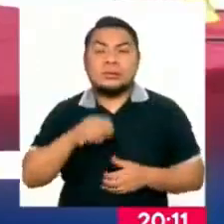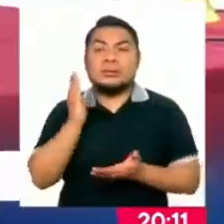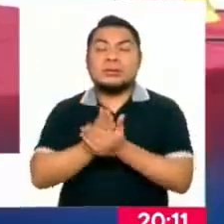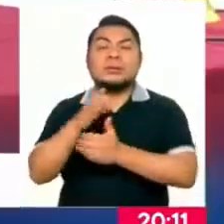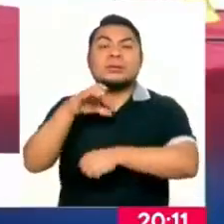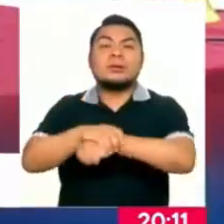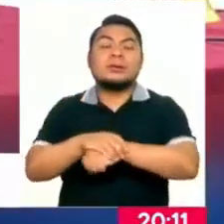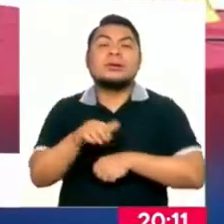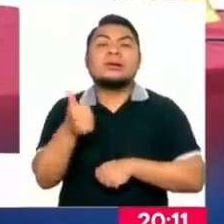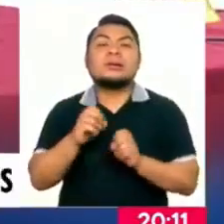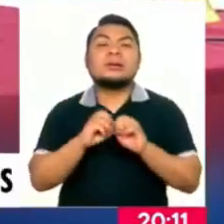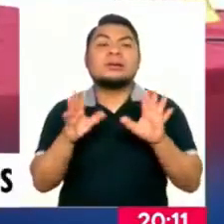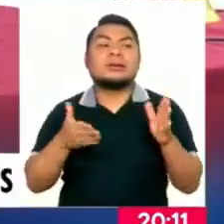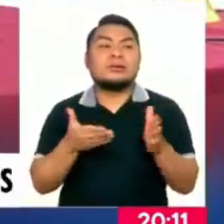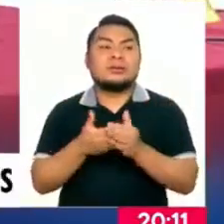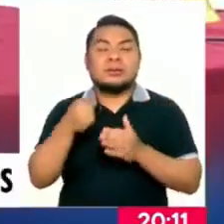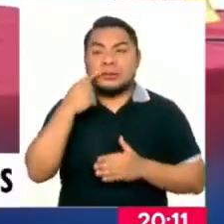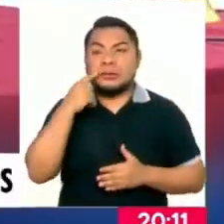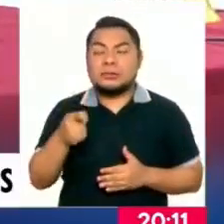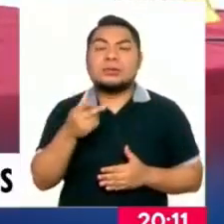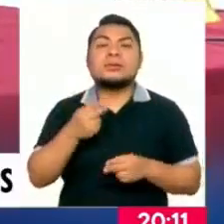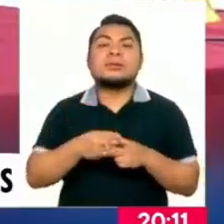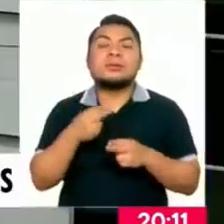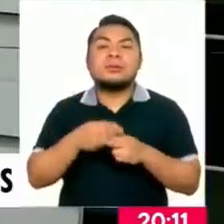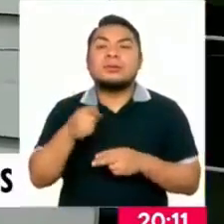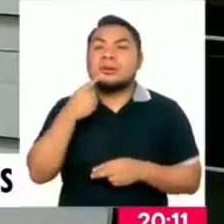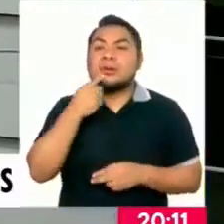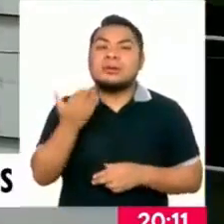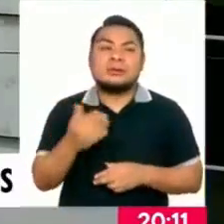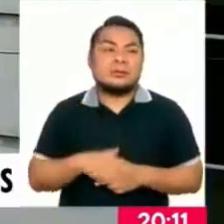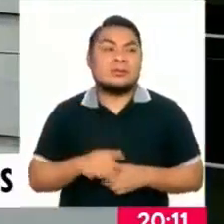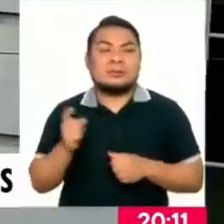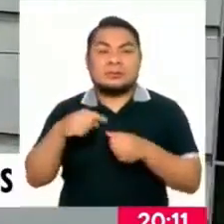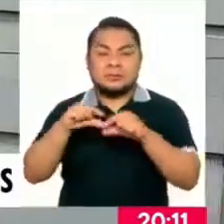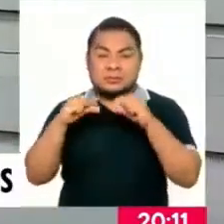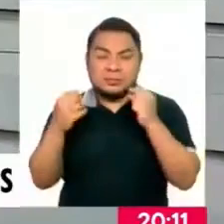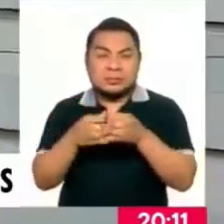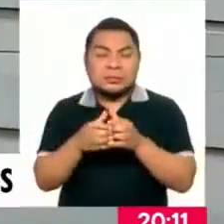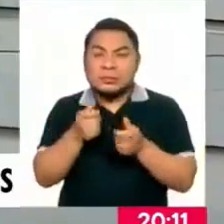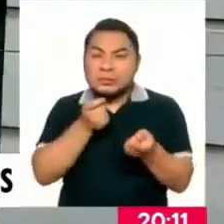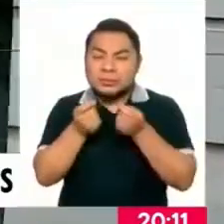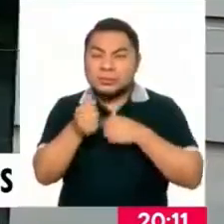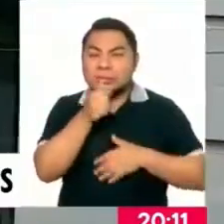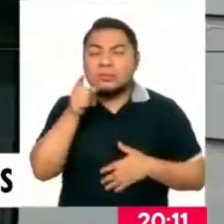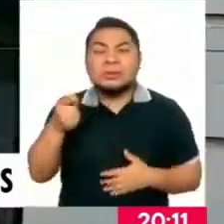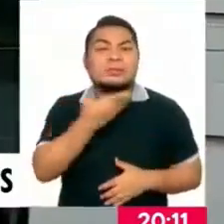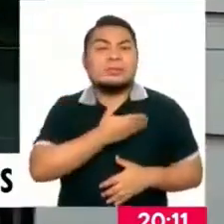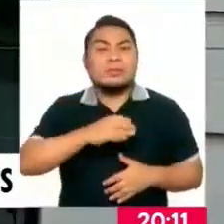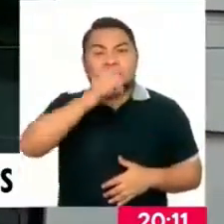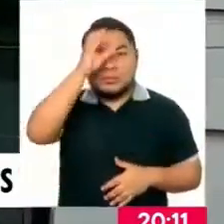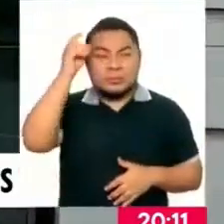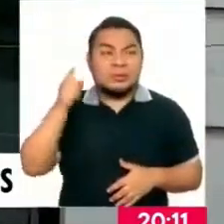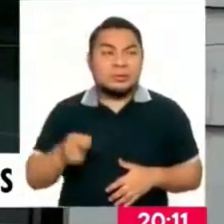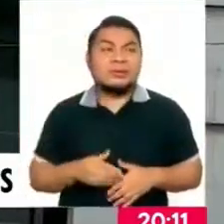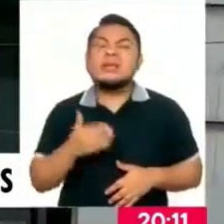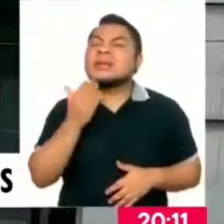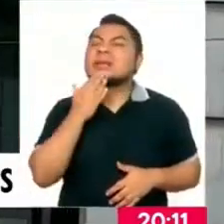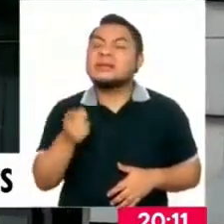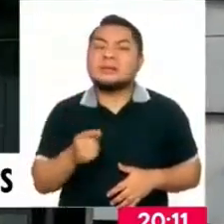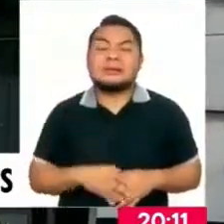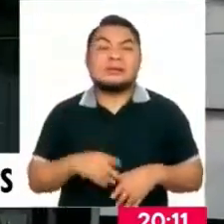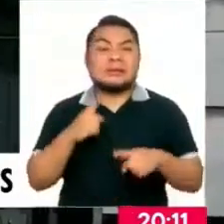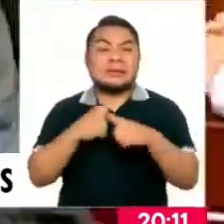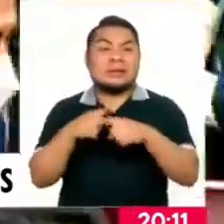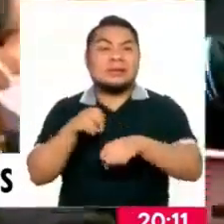Detención preliminar por 10 días en contra de los denominados por la Fiscalía miembros del gabinete en la sombra del presidente Pedro Castillo. Se trata de los